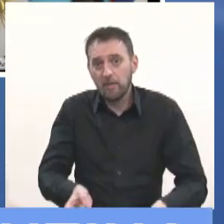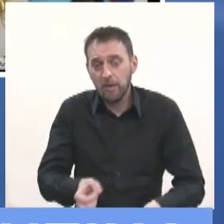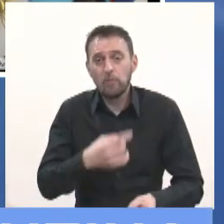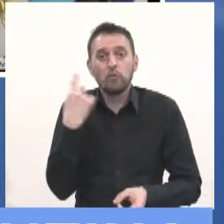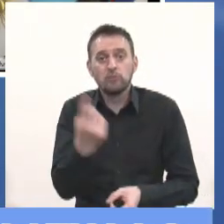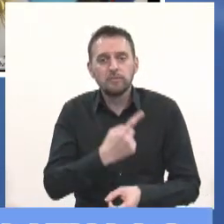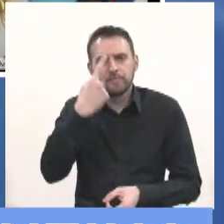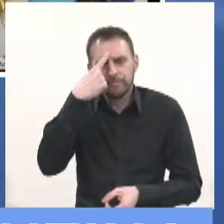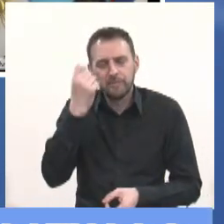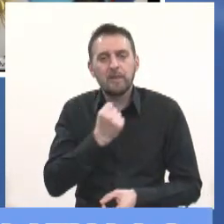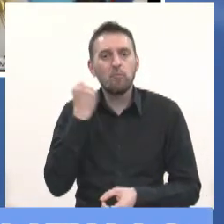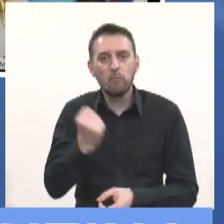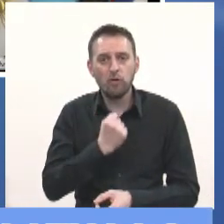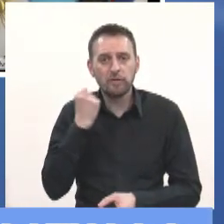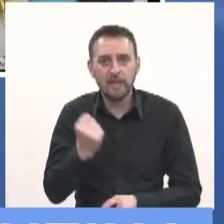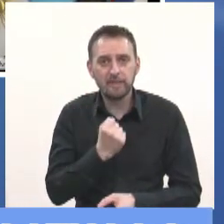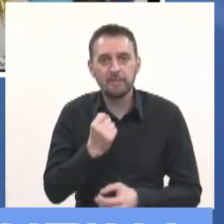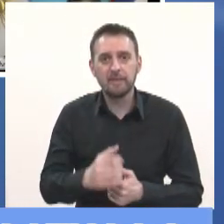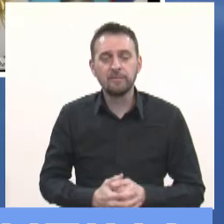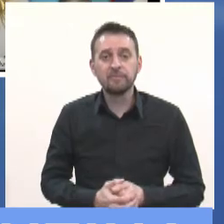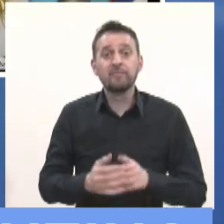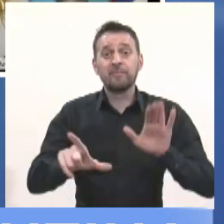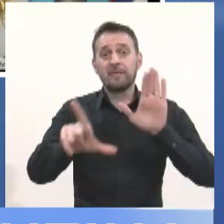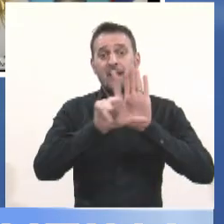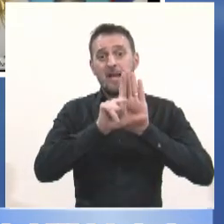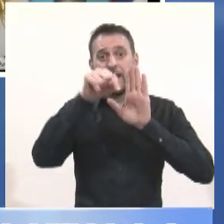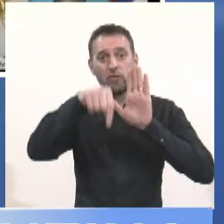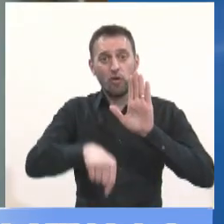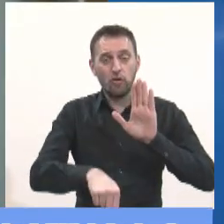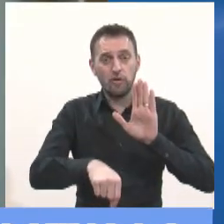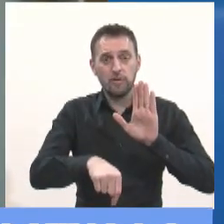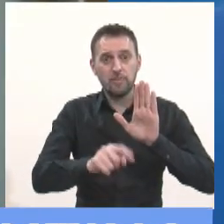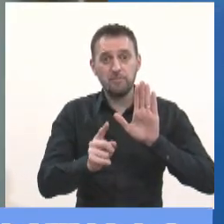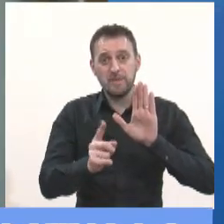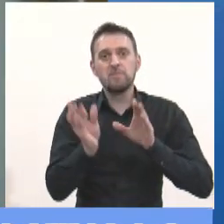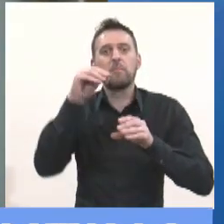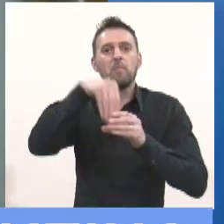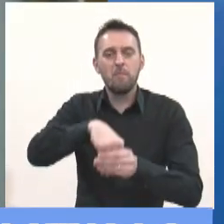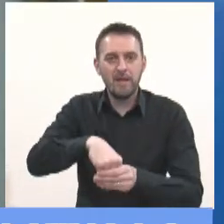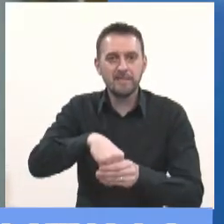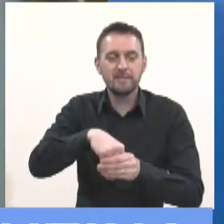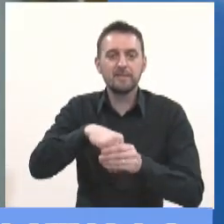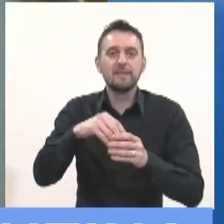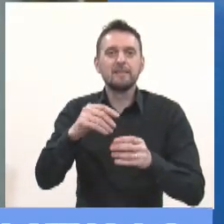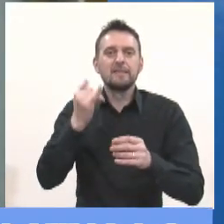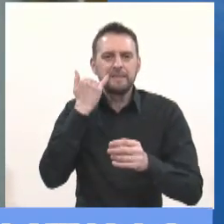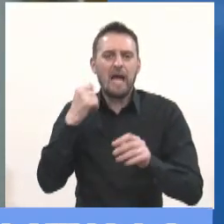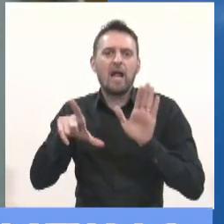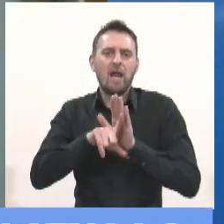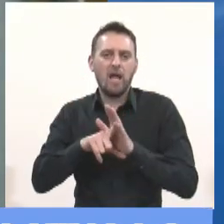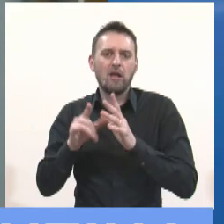sería oportuno que esta ley de hoy, más la ley que lo que se está